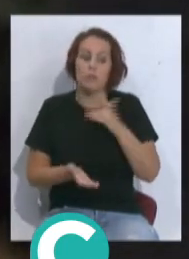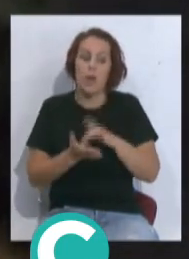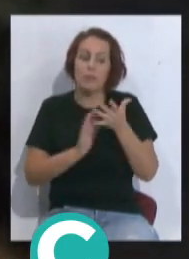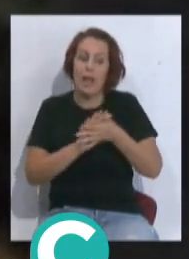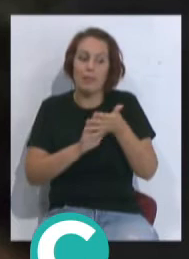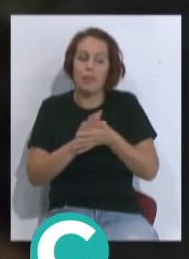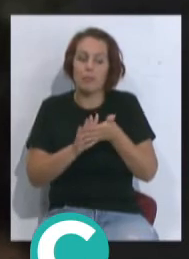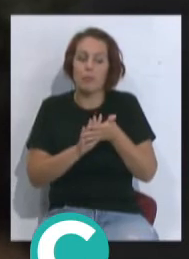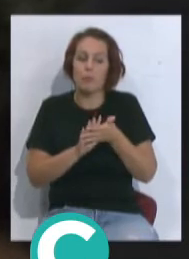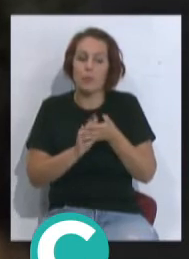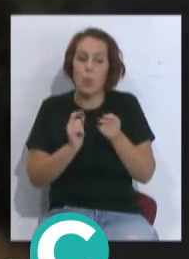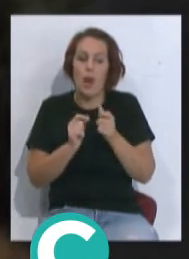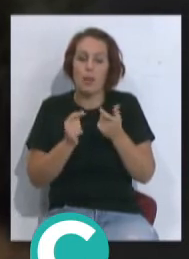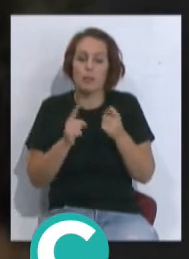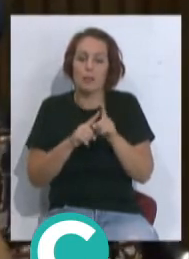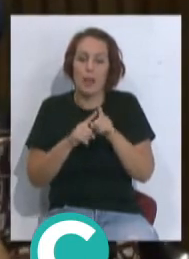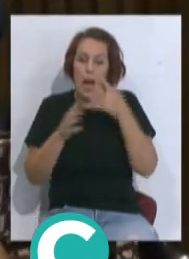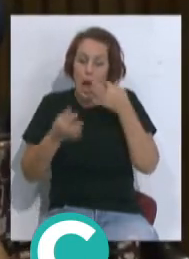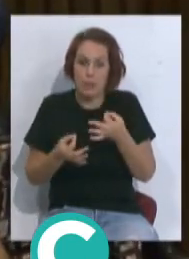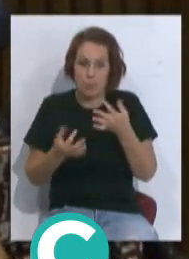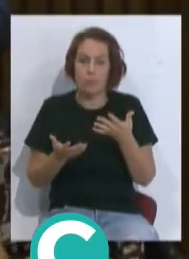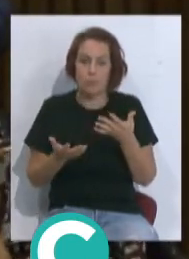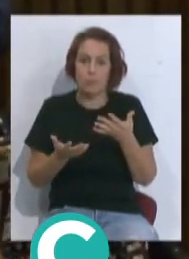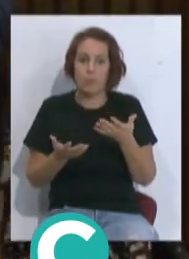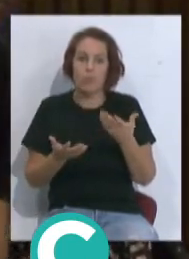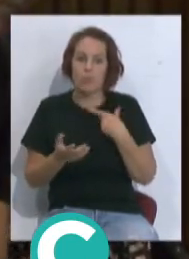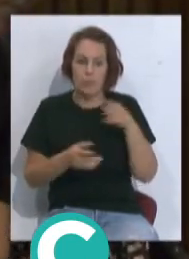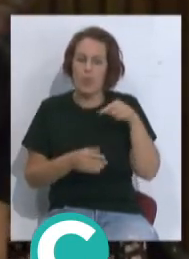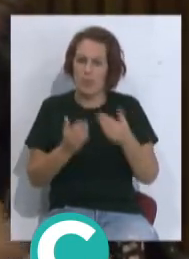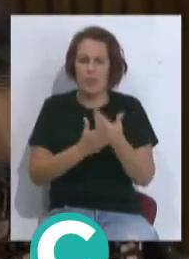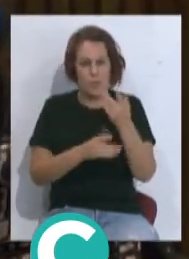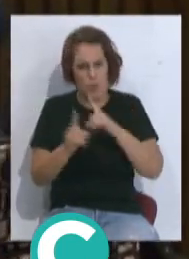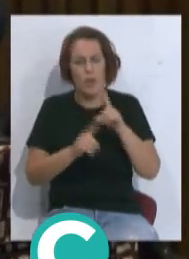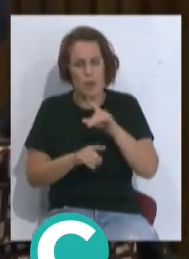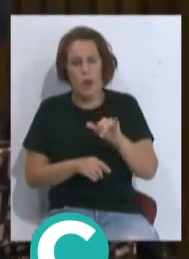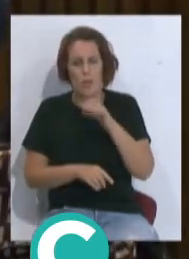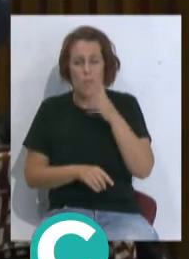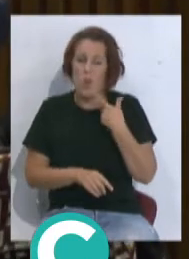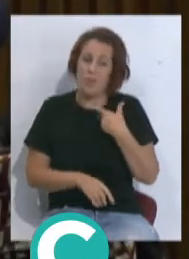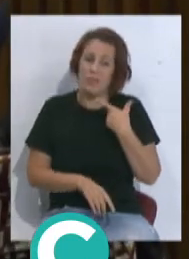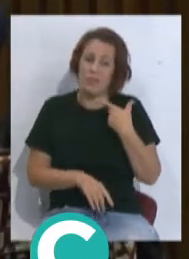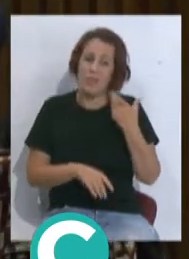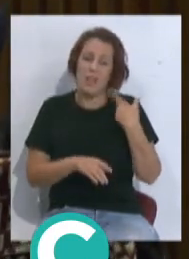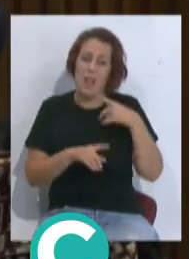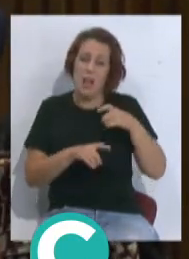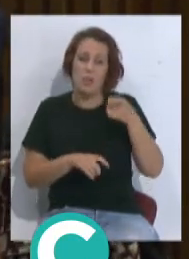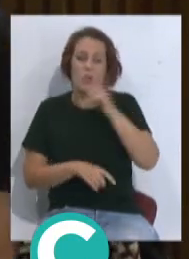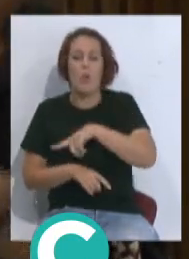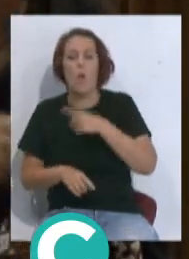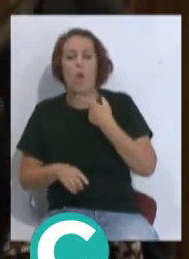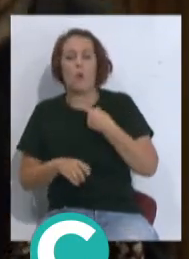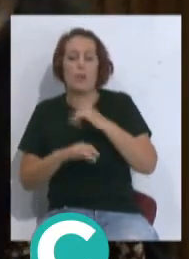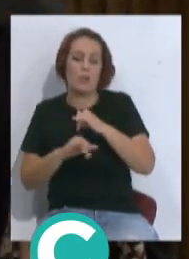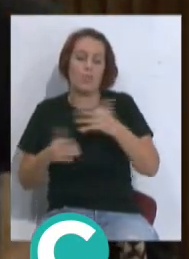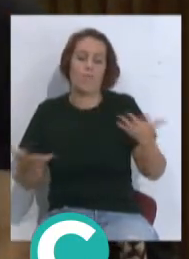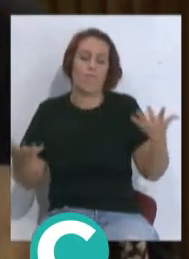te va resonando. Esos días ya se generan problemas muchas veces porque es difícil conciliar el descanso con la diversión. Total. Pero hay una ordenanza municipal, creo que se llama así, un